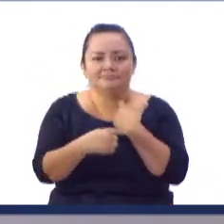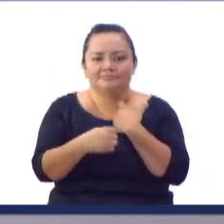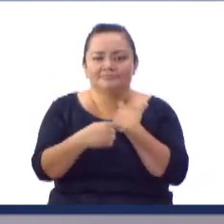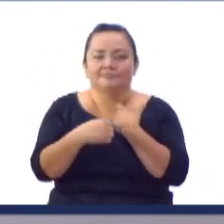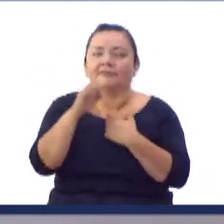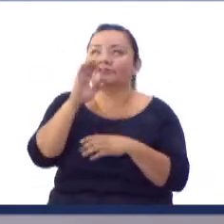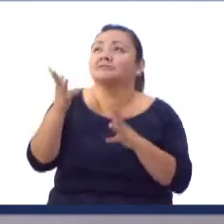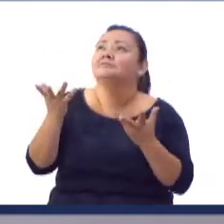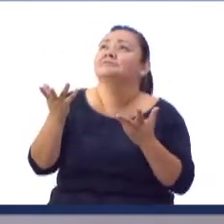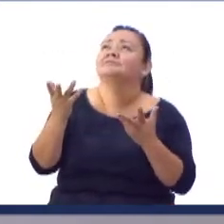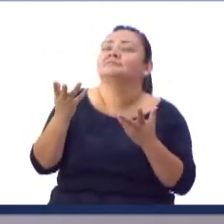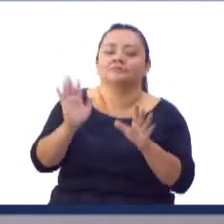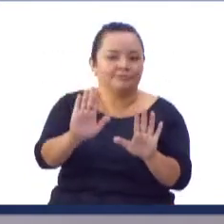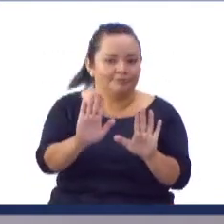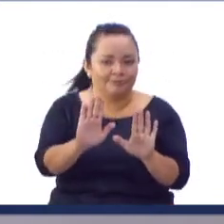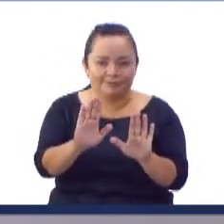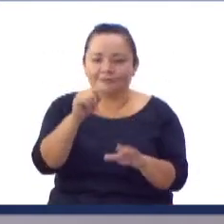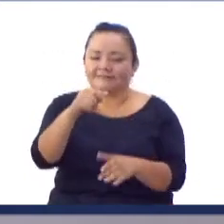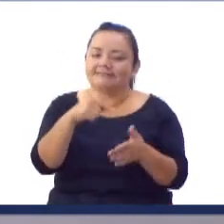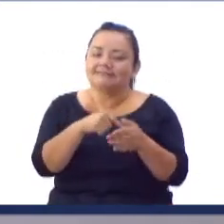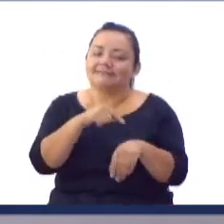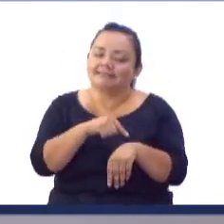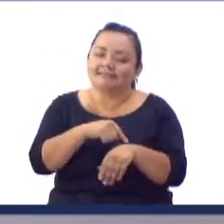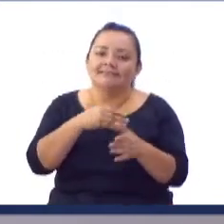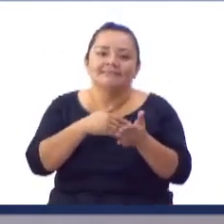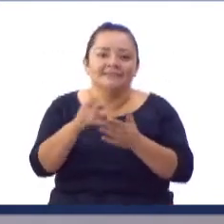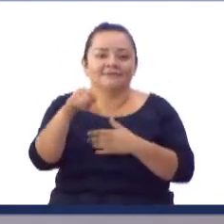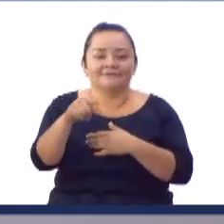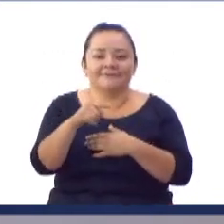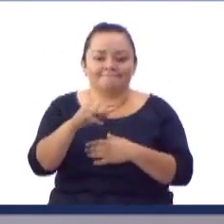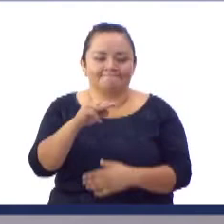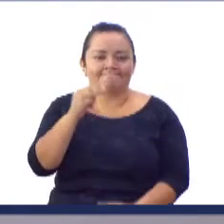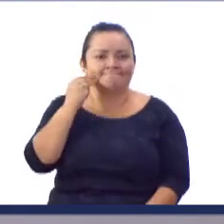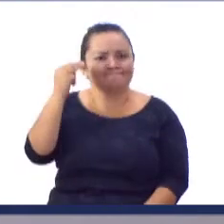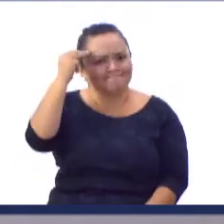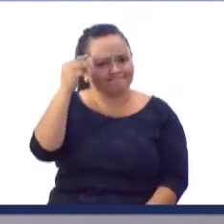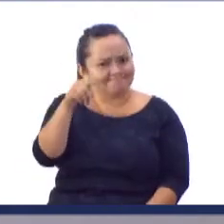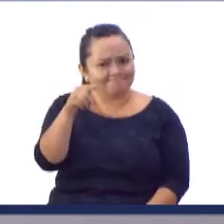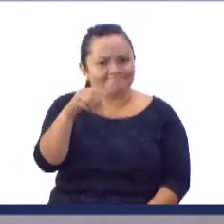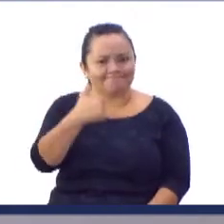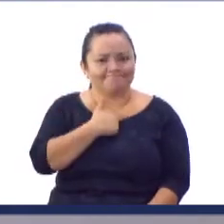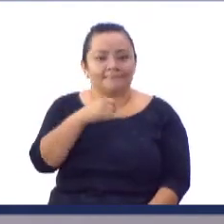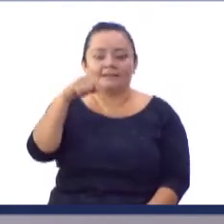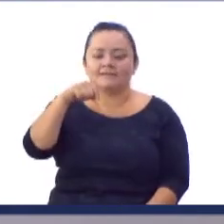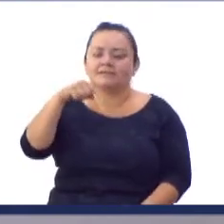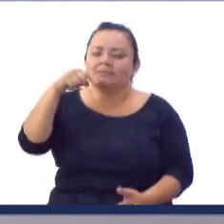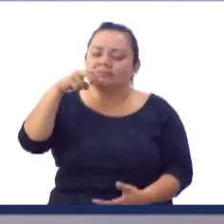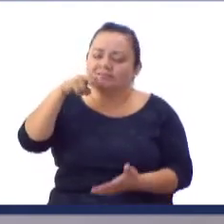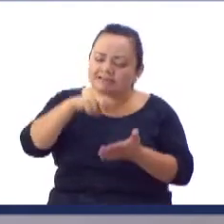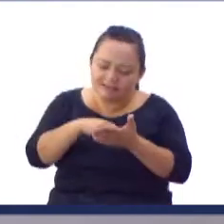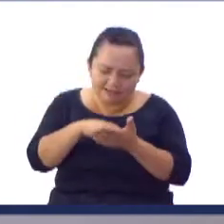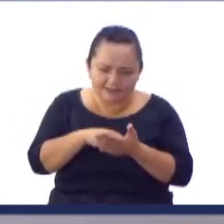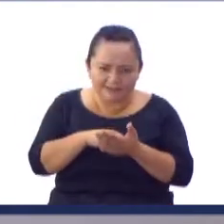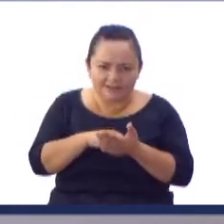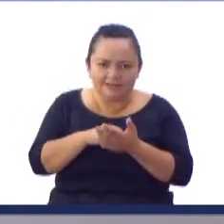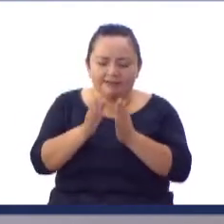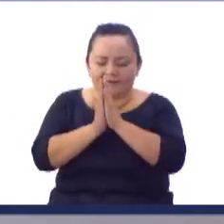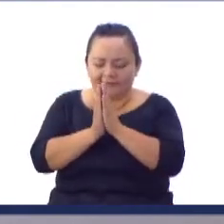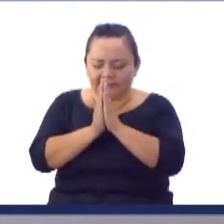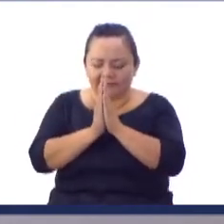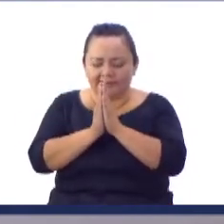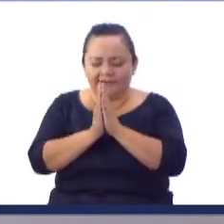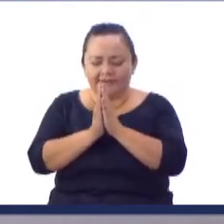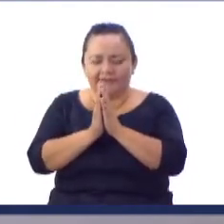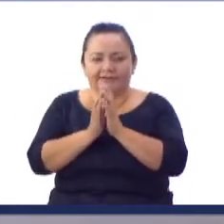estarle diciendo señor no es tiempo de empezar a que usted crezca es tiempo que esté de rodillas señor orando yo estaba el